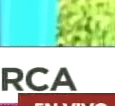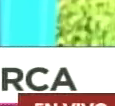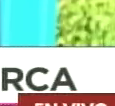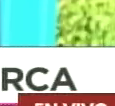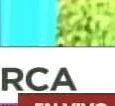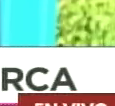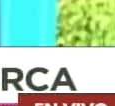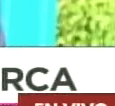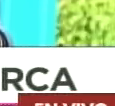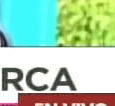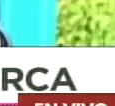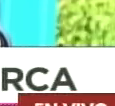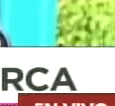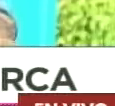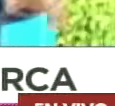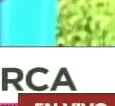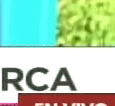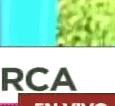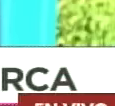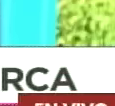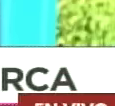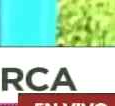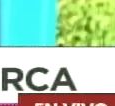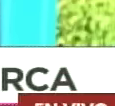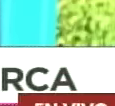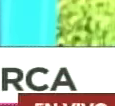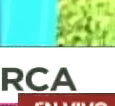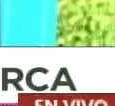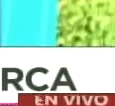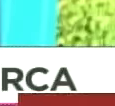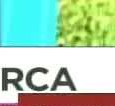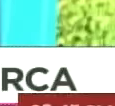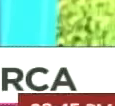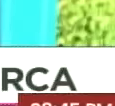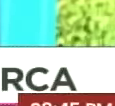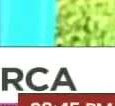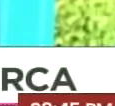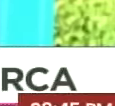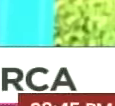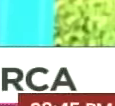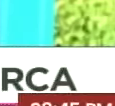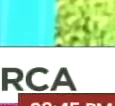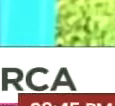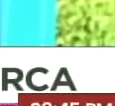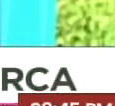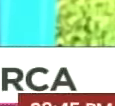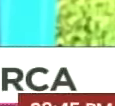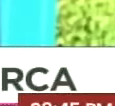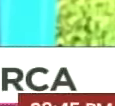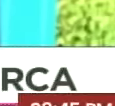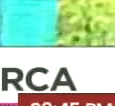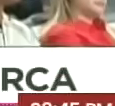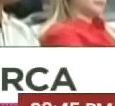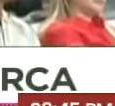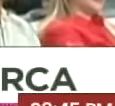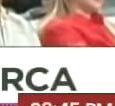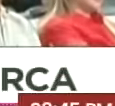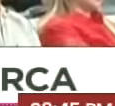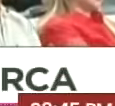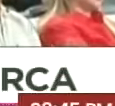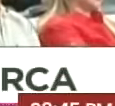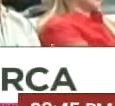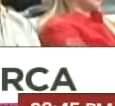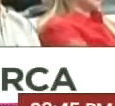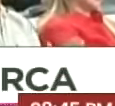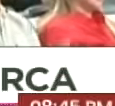de esa generación son mujeres. De esa generación es Génesis, las muchachas del grupo. ¿Dónde están las muchachas?